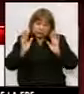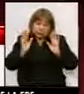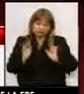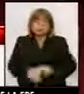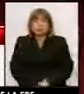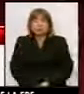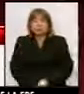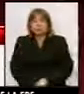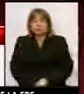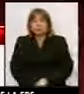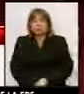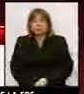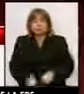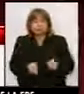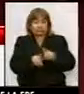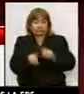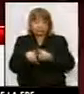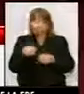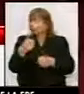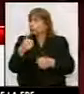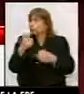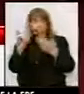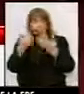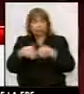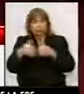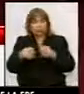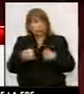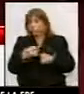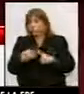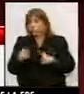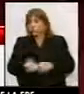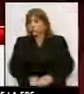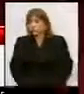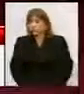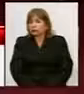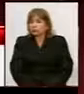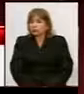Y así como esas empresas, otras que han...